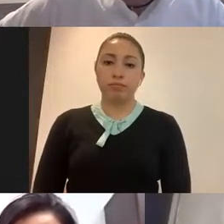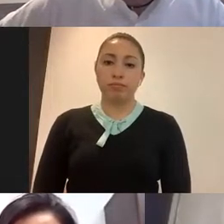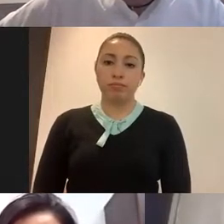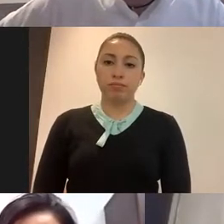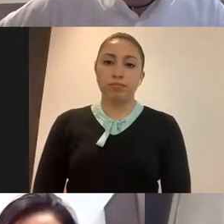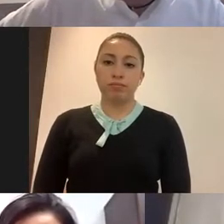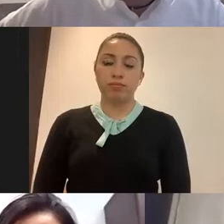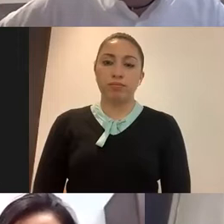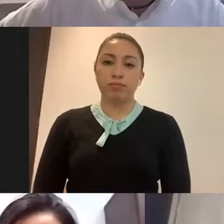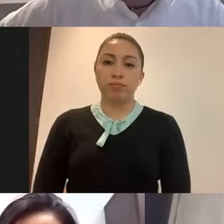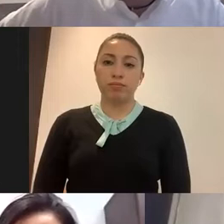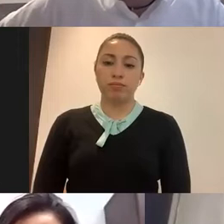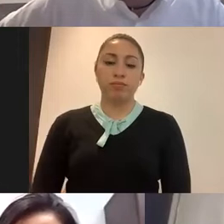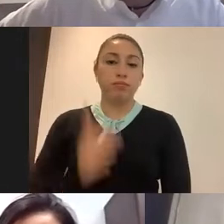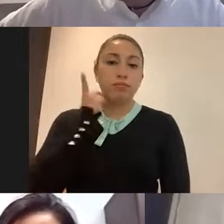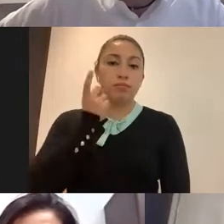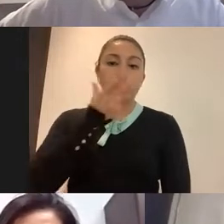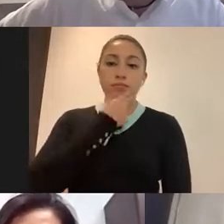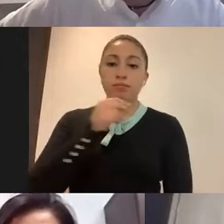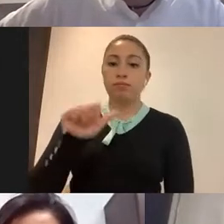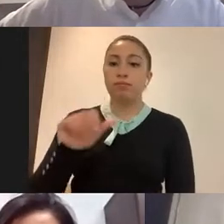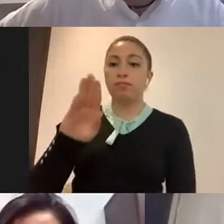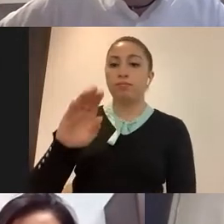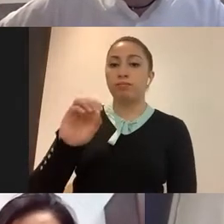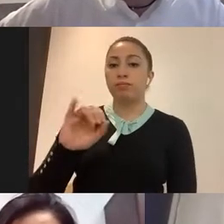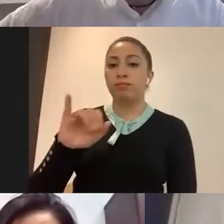Estaba el diputado Fernando Aboites.